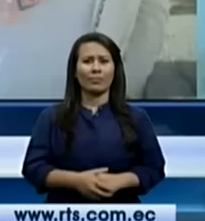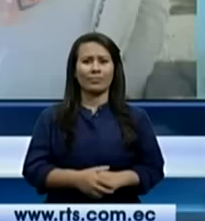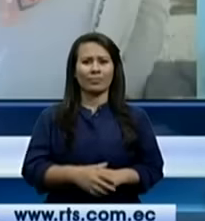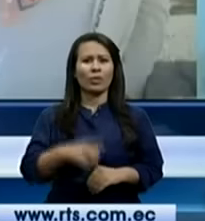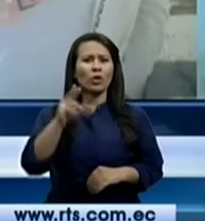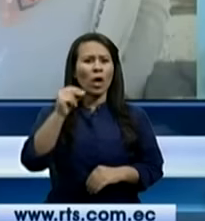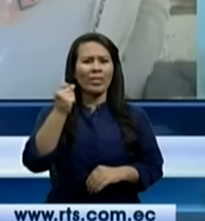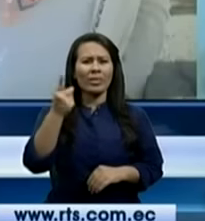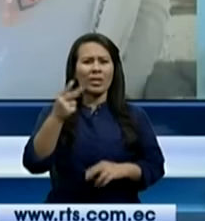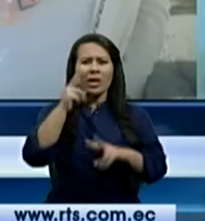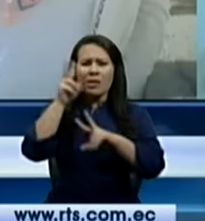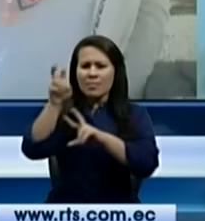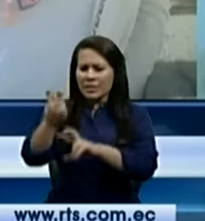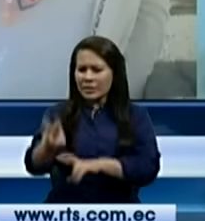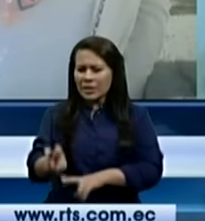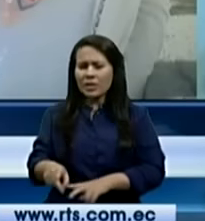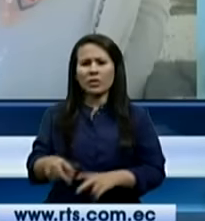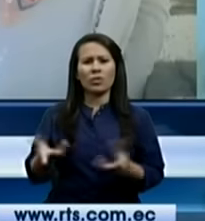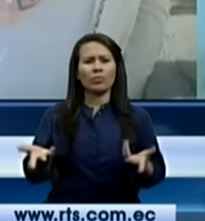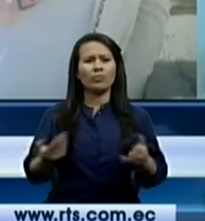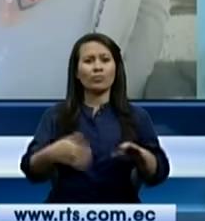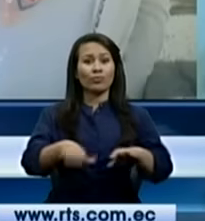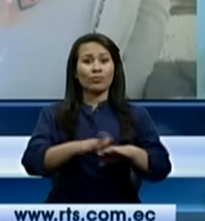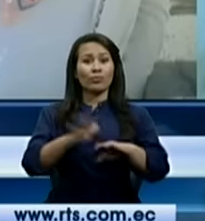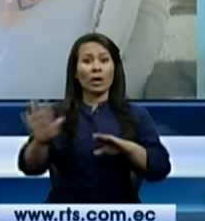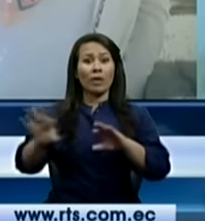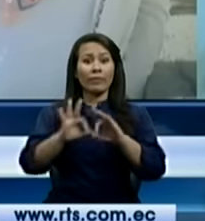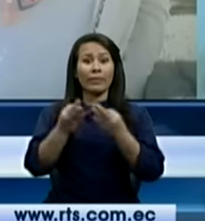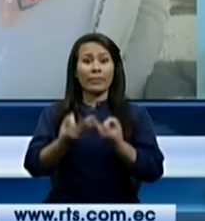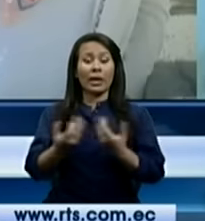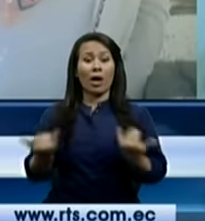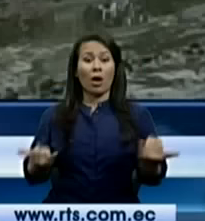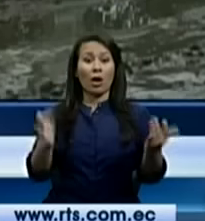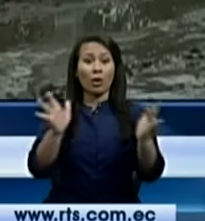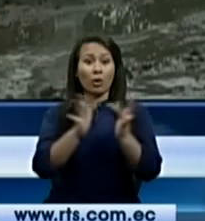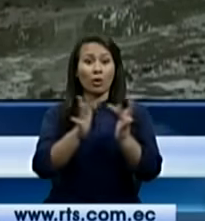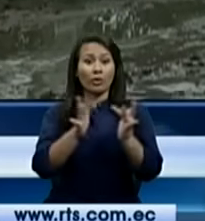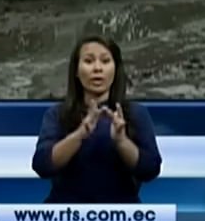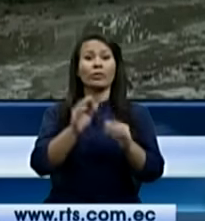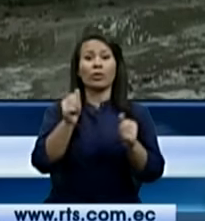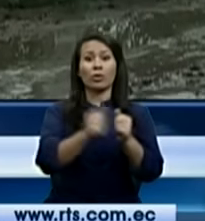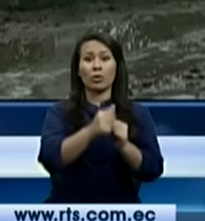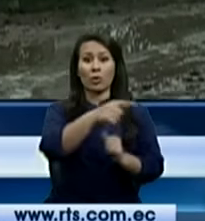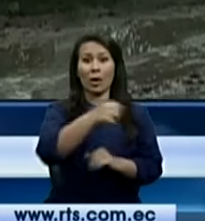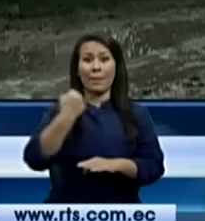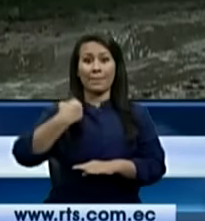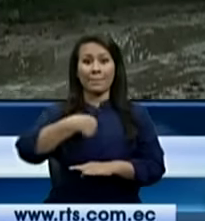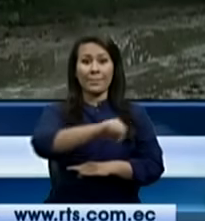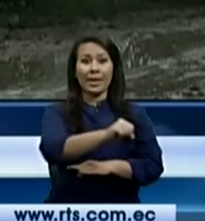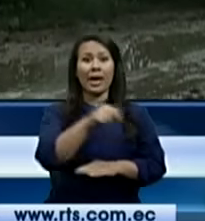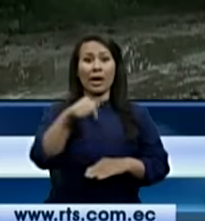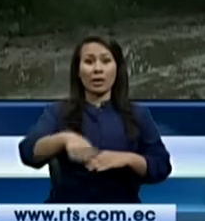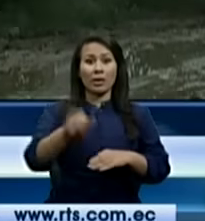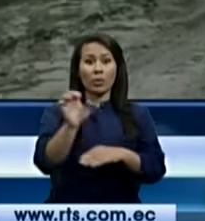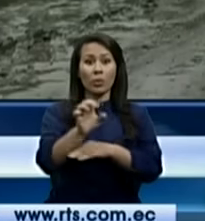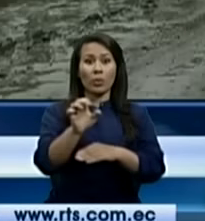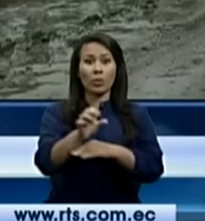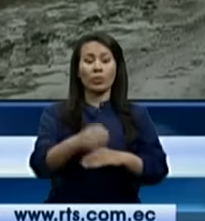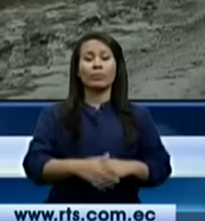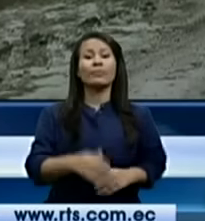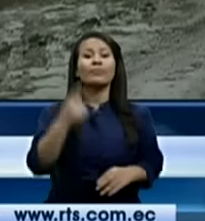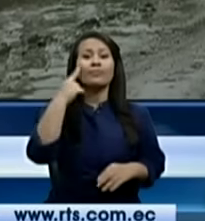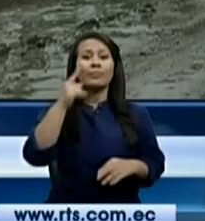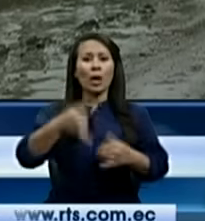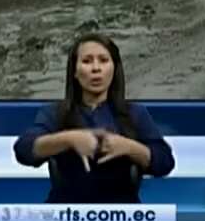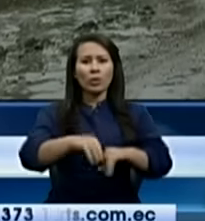en la investigación por parte de los familiares, por supuesto, que ya están en contacto permanente y que ya han viajado, por supuesto, hacia Ecuador para